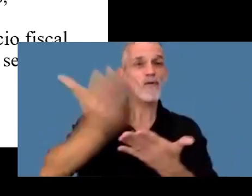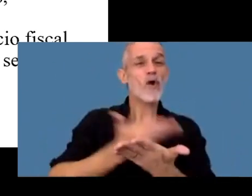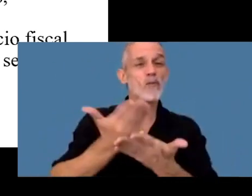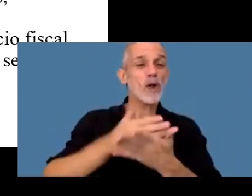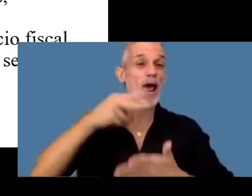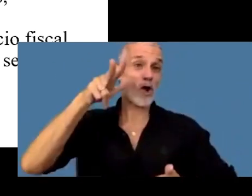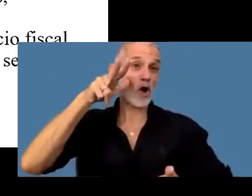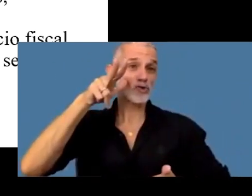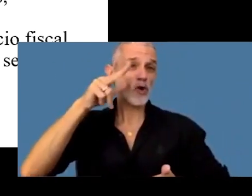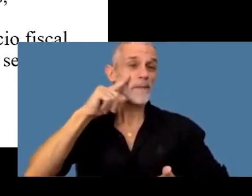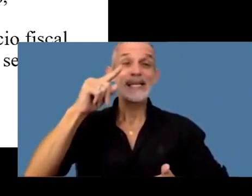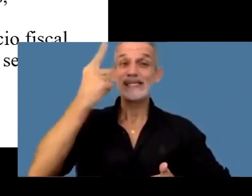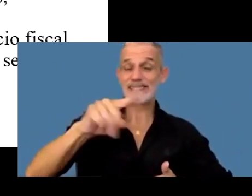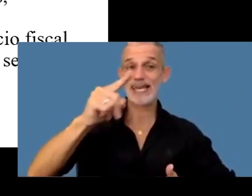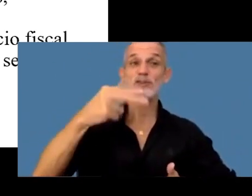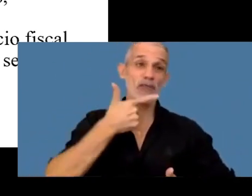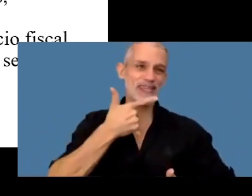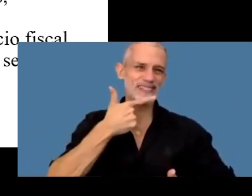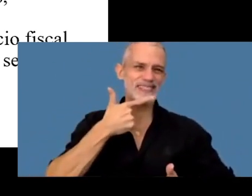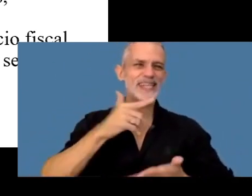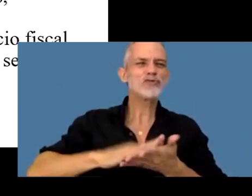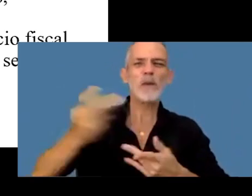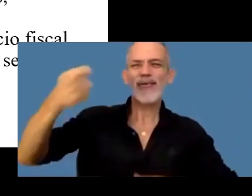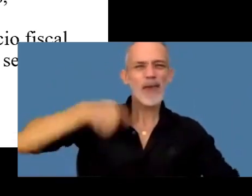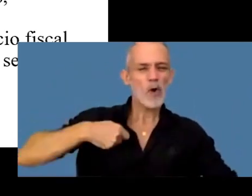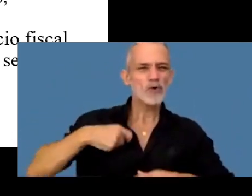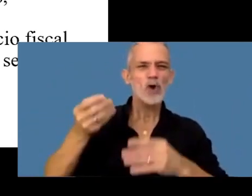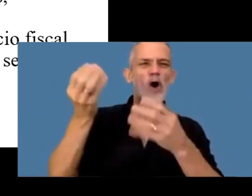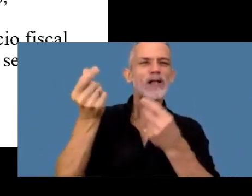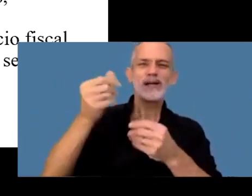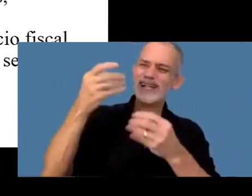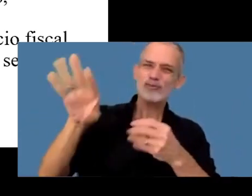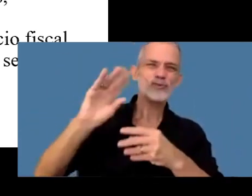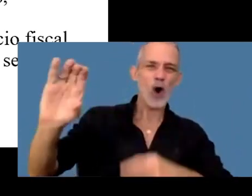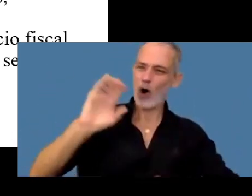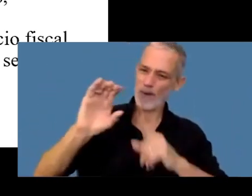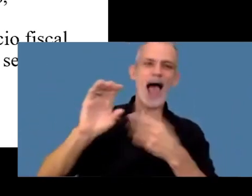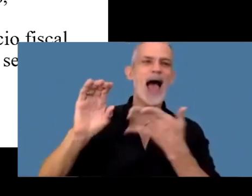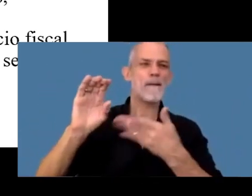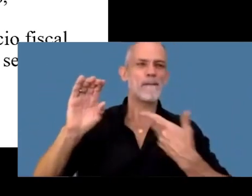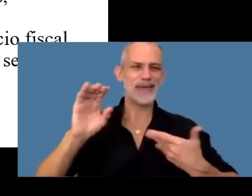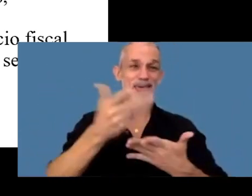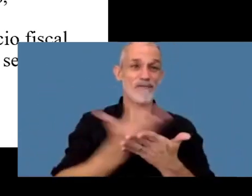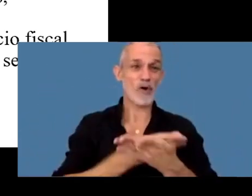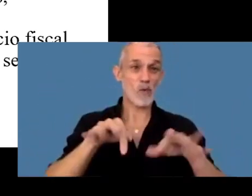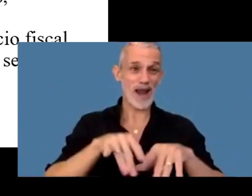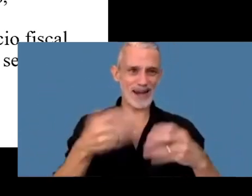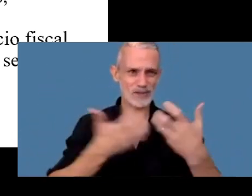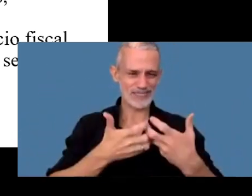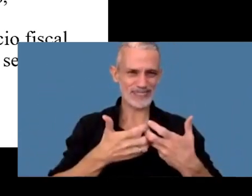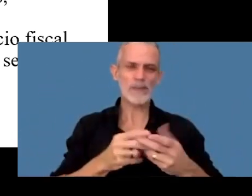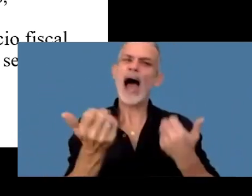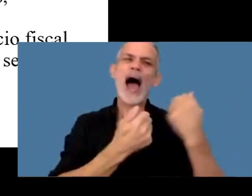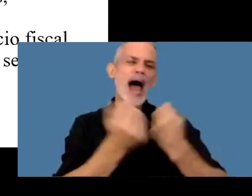8117, régimen de devolución del saldo técnico. Este tema, el cual excluye automóviles